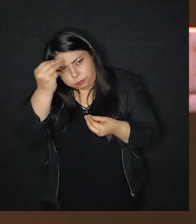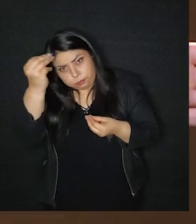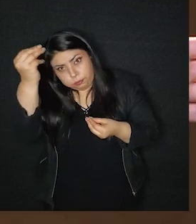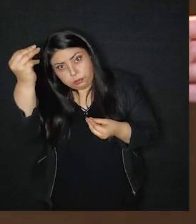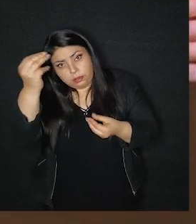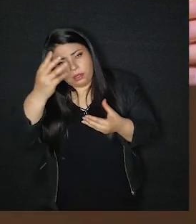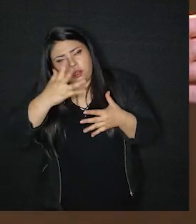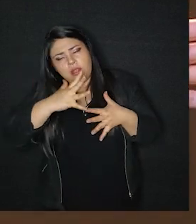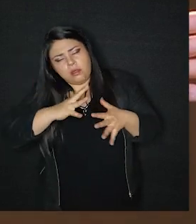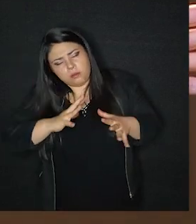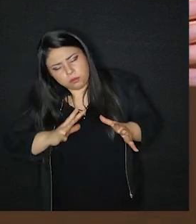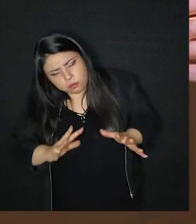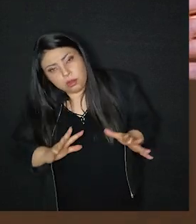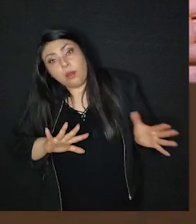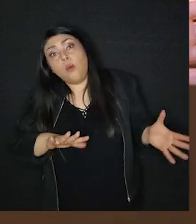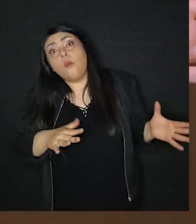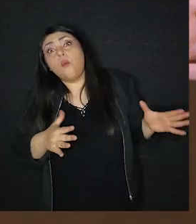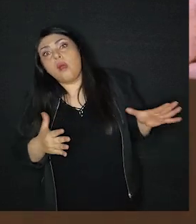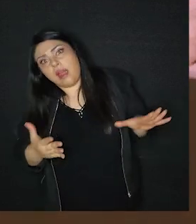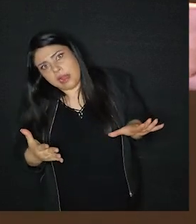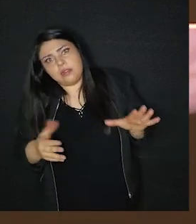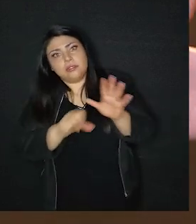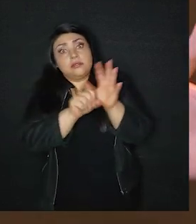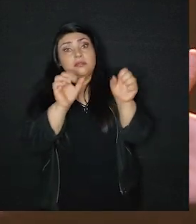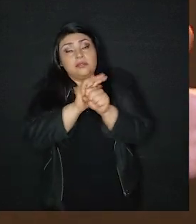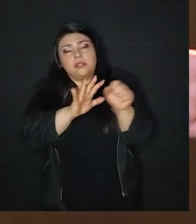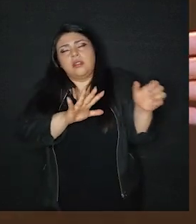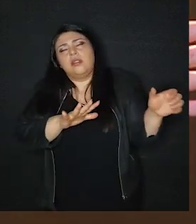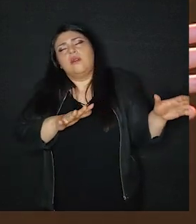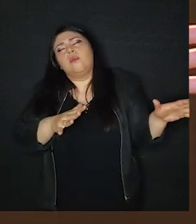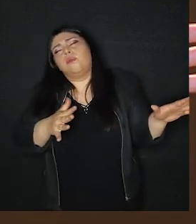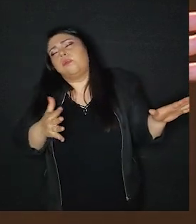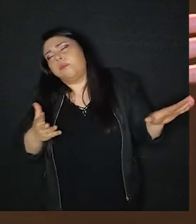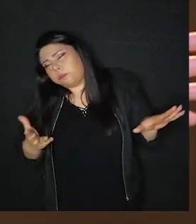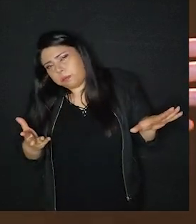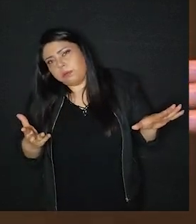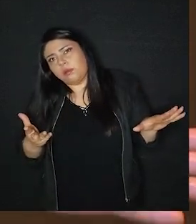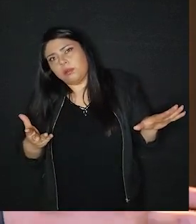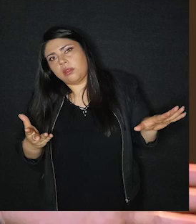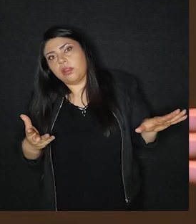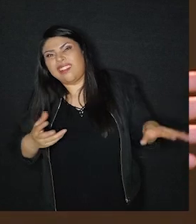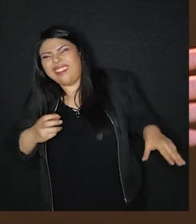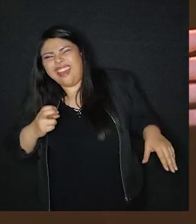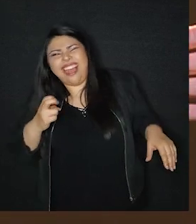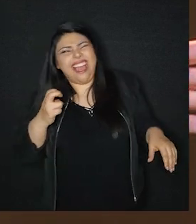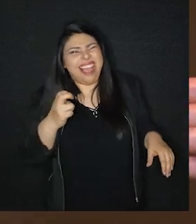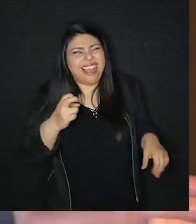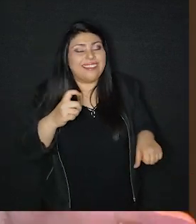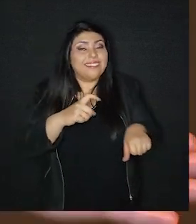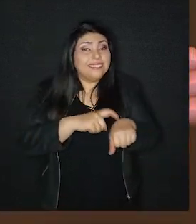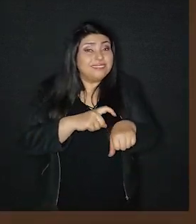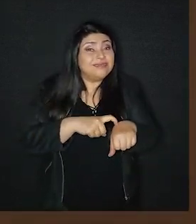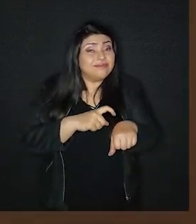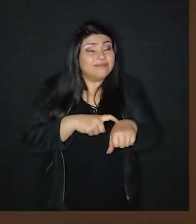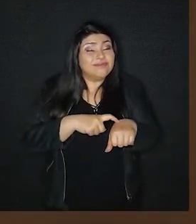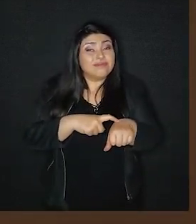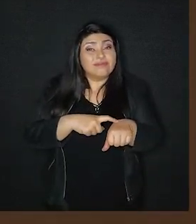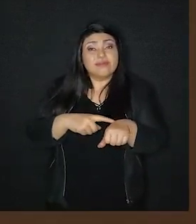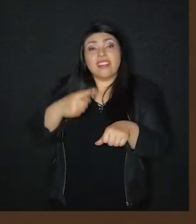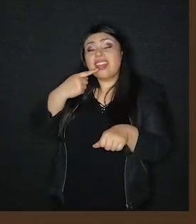cuando Jesús exhala su espíritu en ese momento el velo del templo